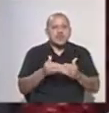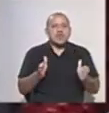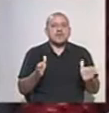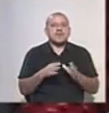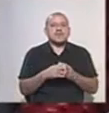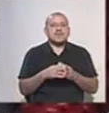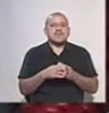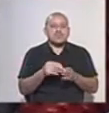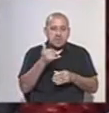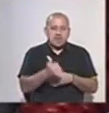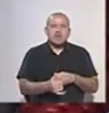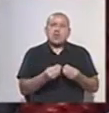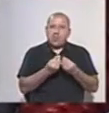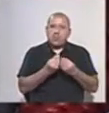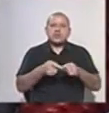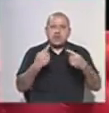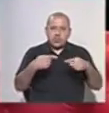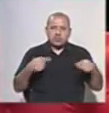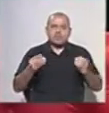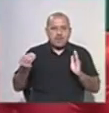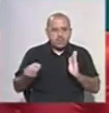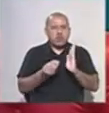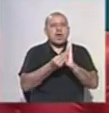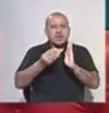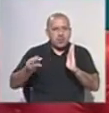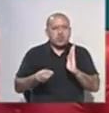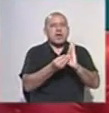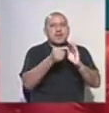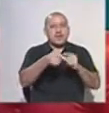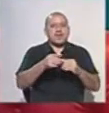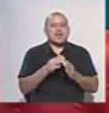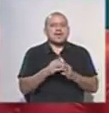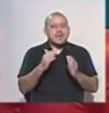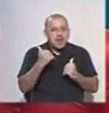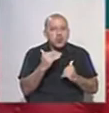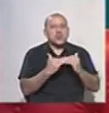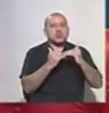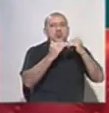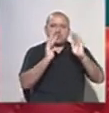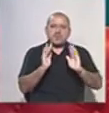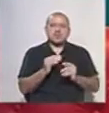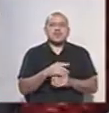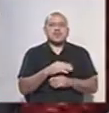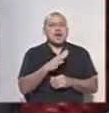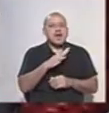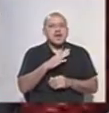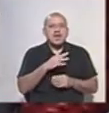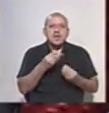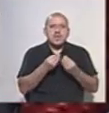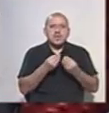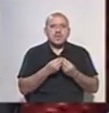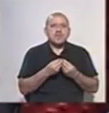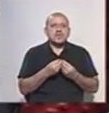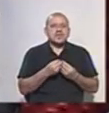tiene para muchas cosas, más da para que siempre sea muy diferente. Es en construcción. Está buenísimo, sí, está buenísimo. Sí, porque tiene tela en pila para cortar,